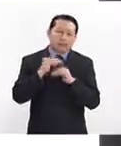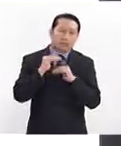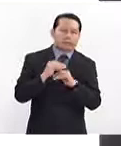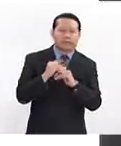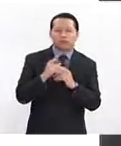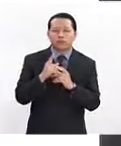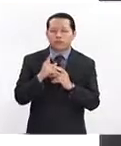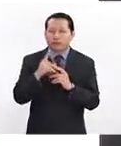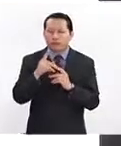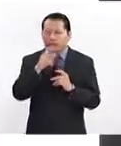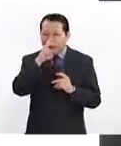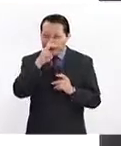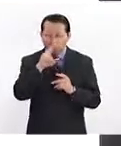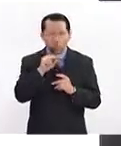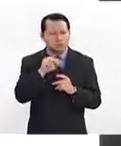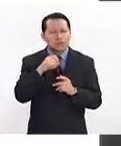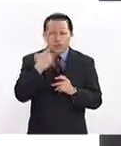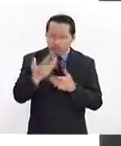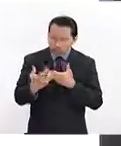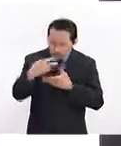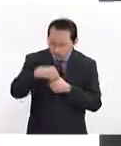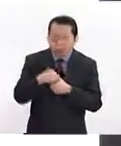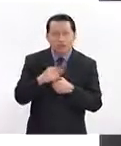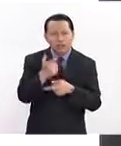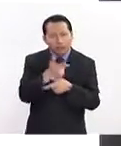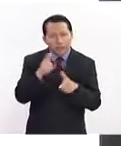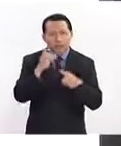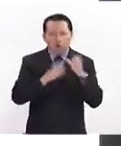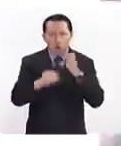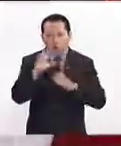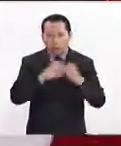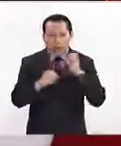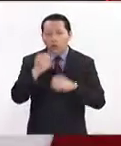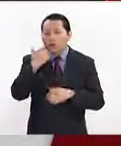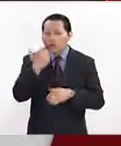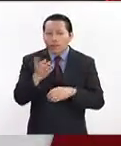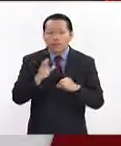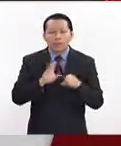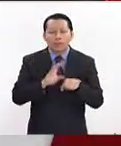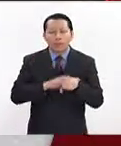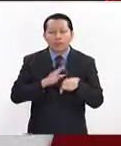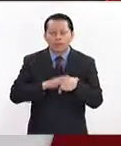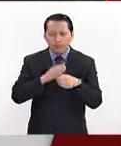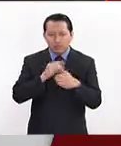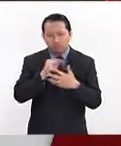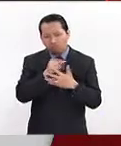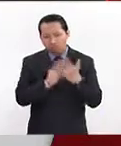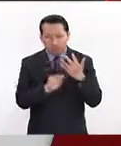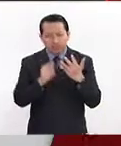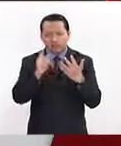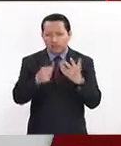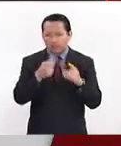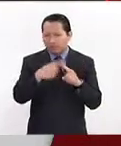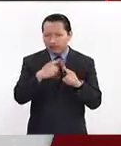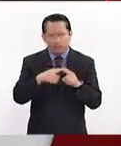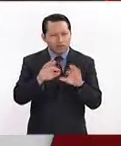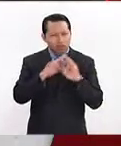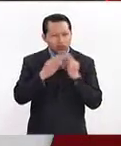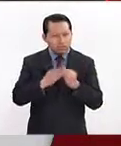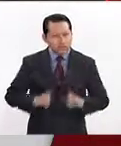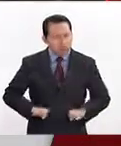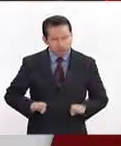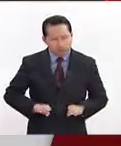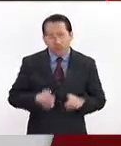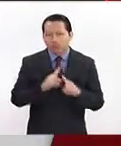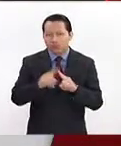quieren profundizar la integración, quieren mantener el libre comercio, quieren ampliar las disciplinas que involucren el libre comercio, quieren mantener